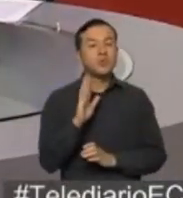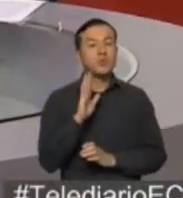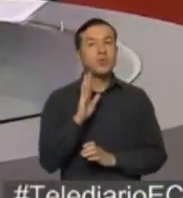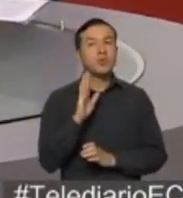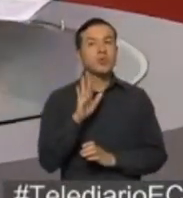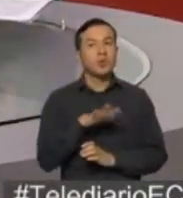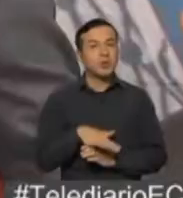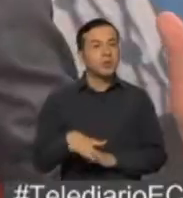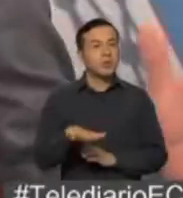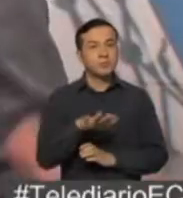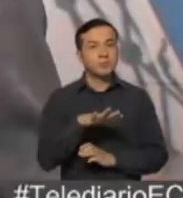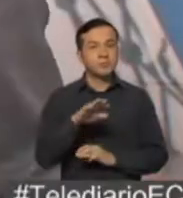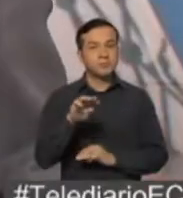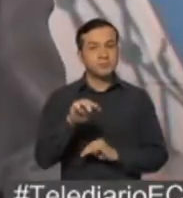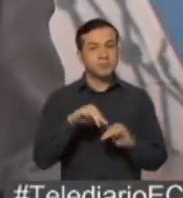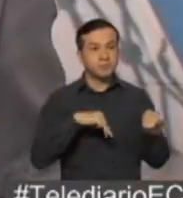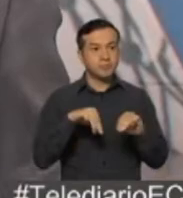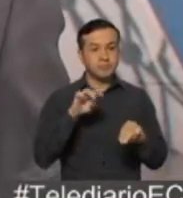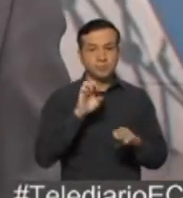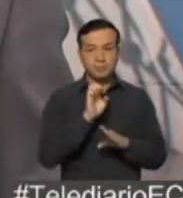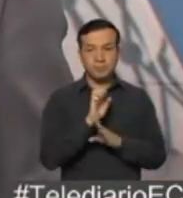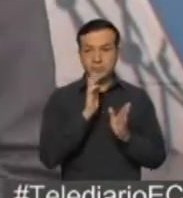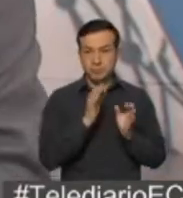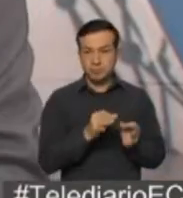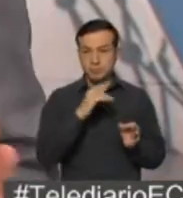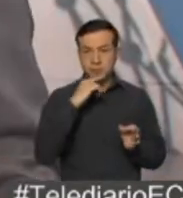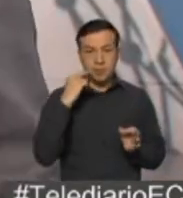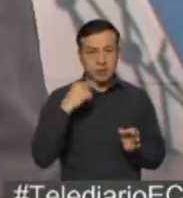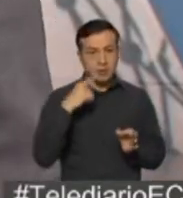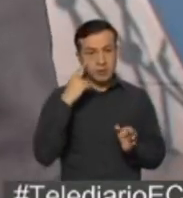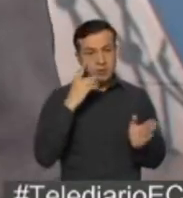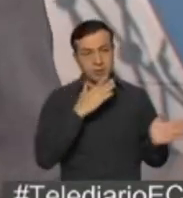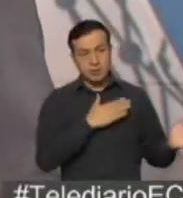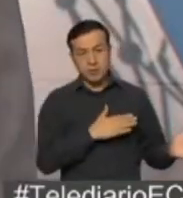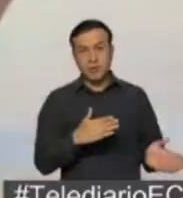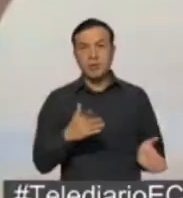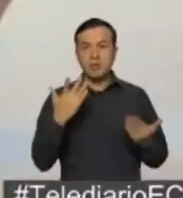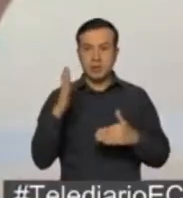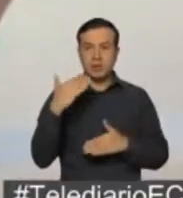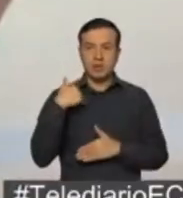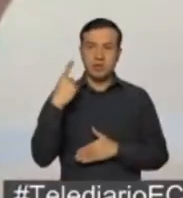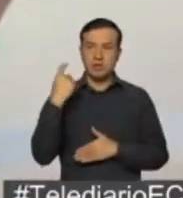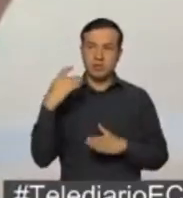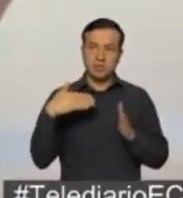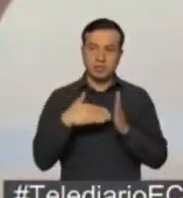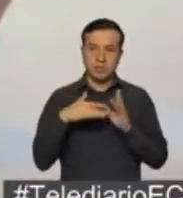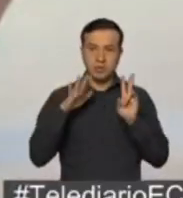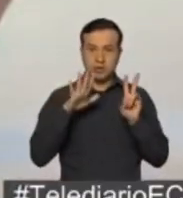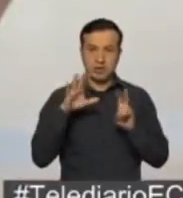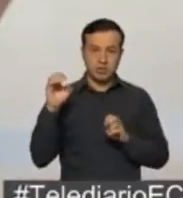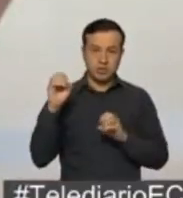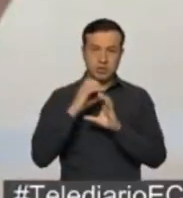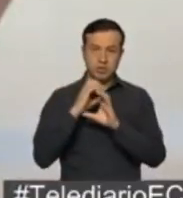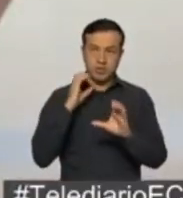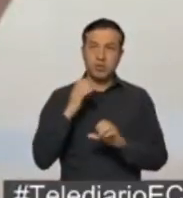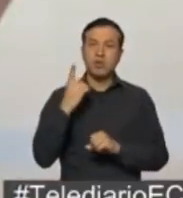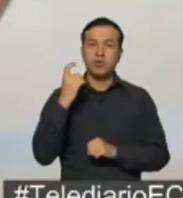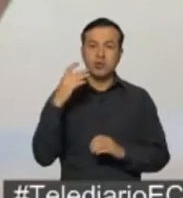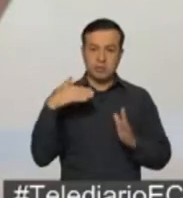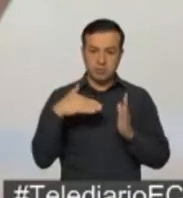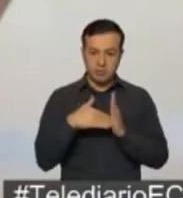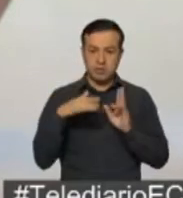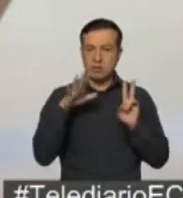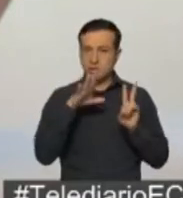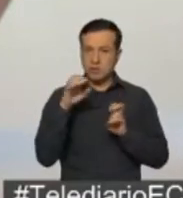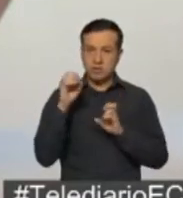estar circulando y movilizando ecuatorianos durante este feriado? Bueno, ¿han hecho esa contabilización? Tenemos 11.700 buses a nivel 11,700. Nacional. 11.700.